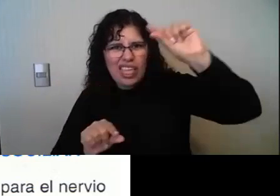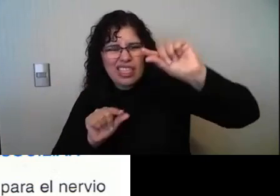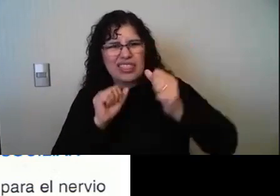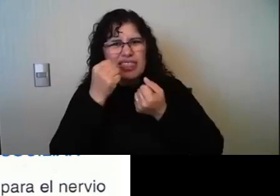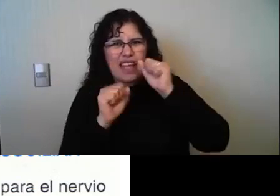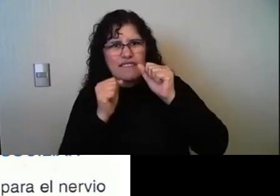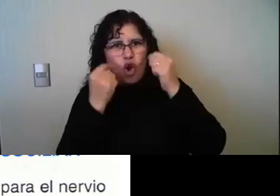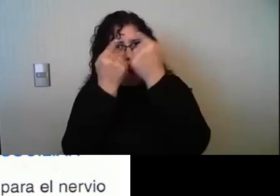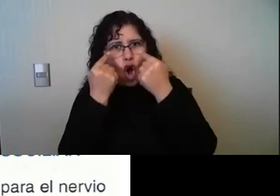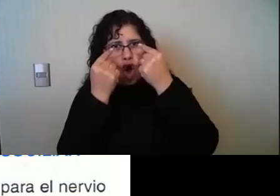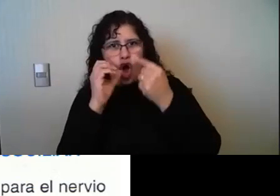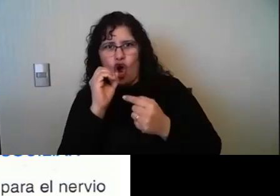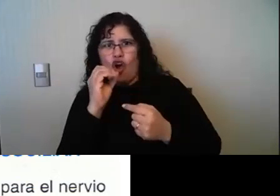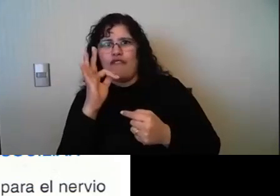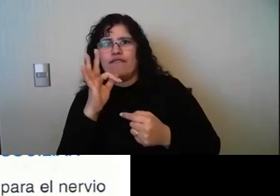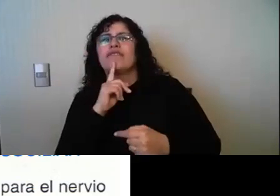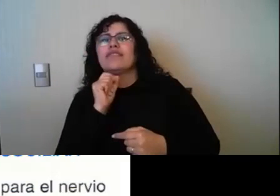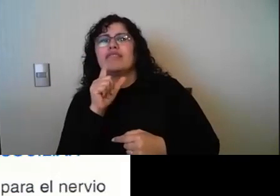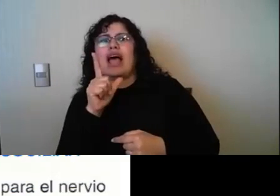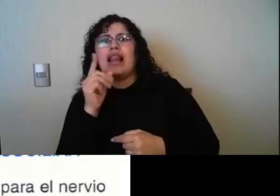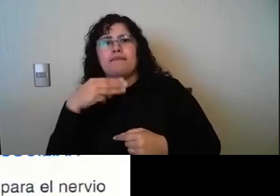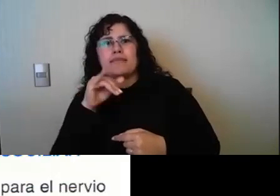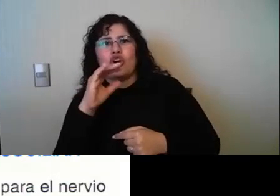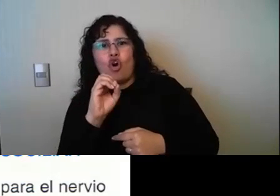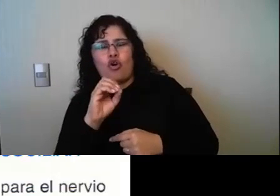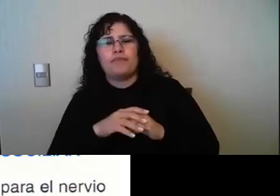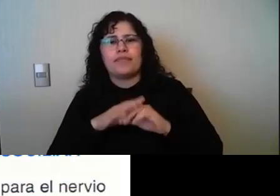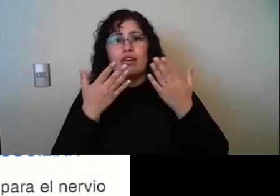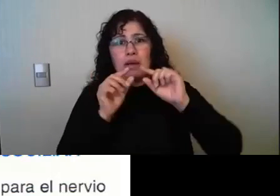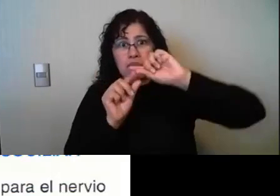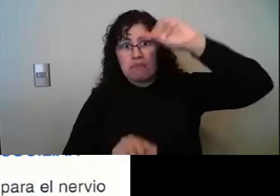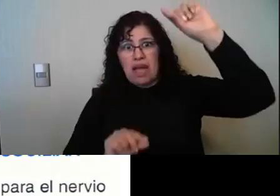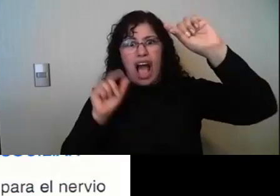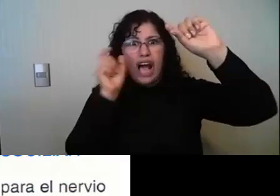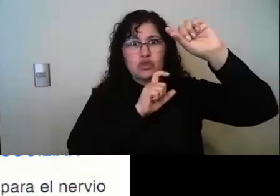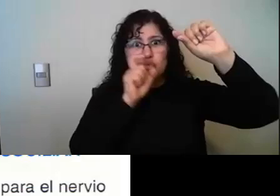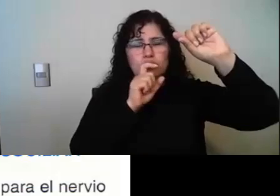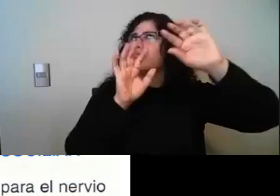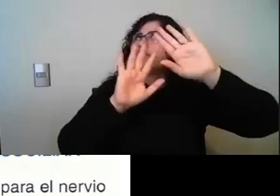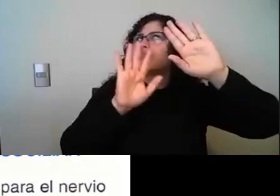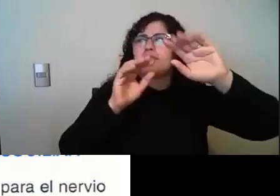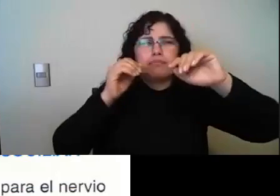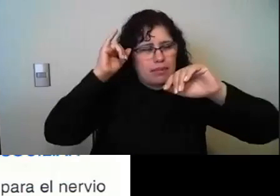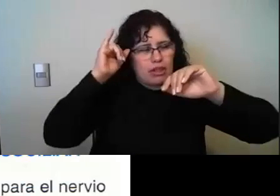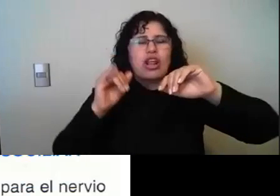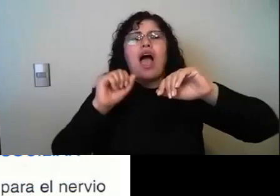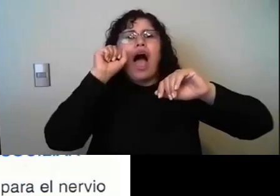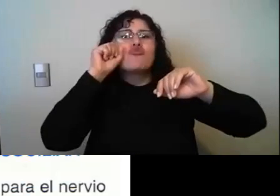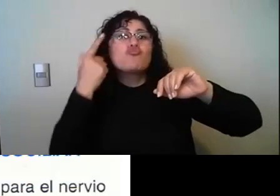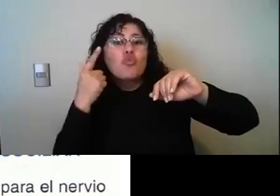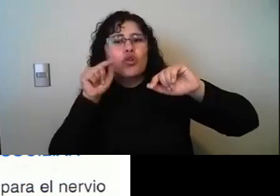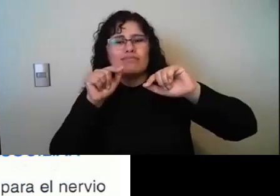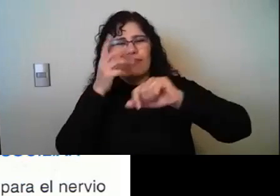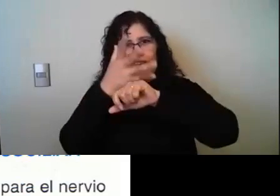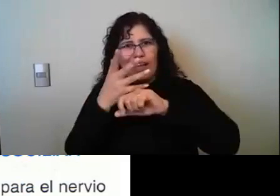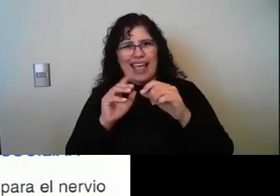marcado acá, pero están los componentes. Lo que está en color azul son todos los nervios que componen al nervio oftálmico: